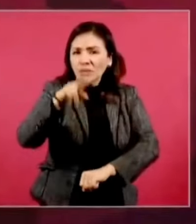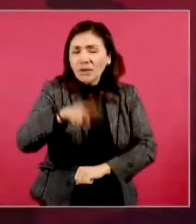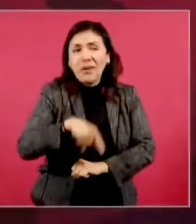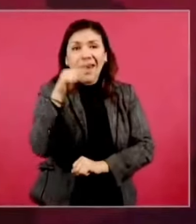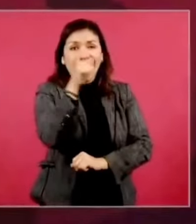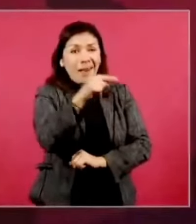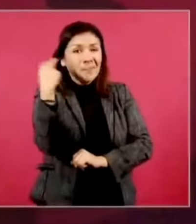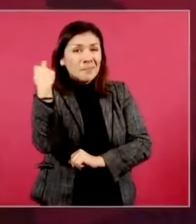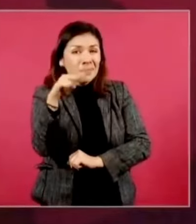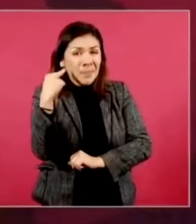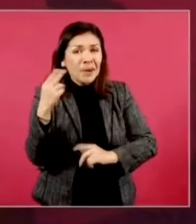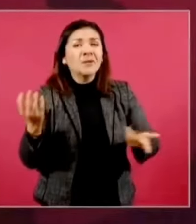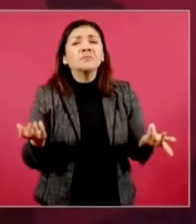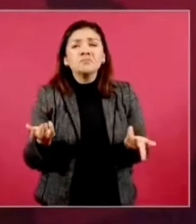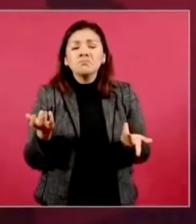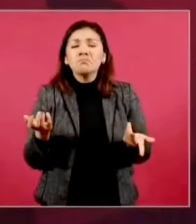Veracruz,